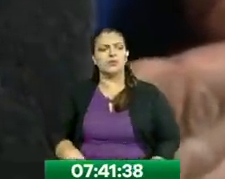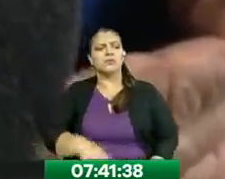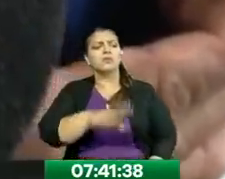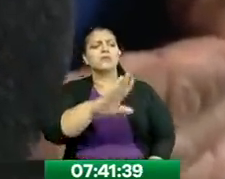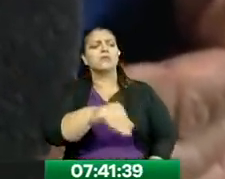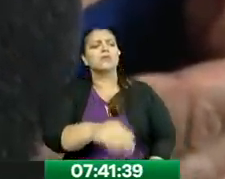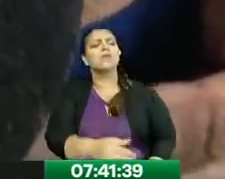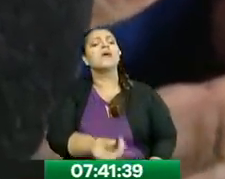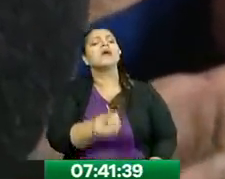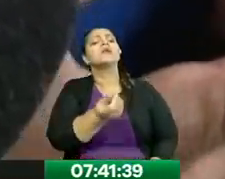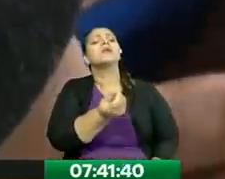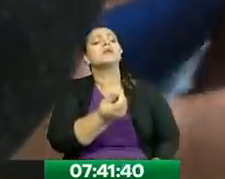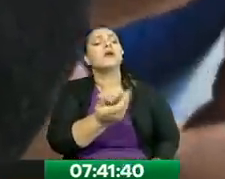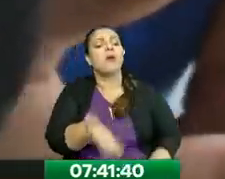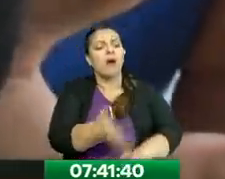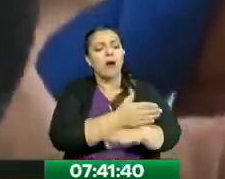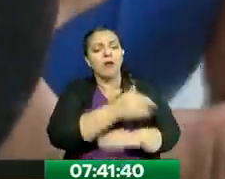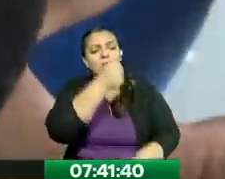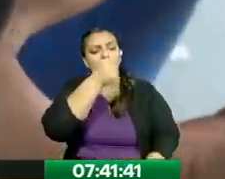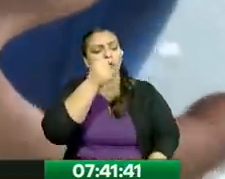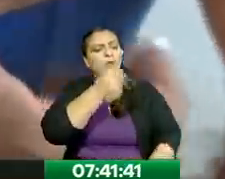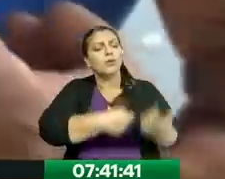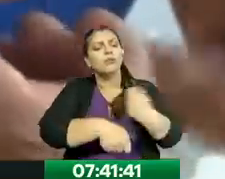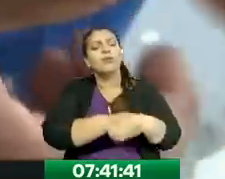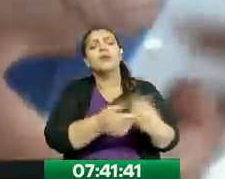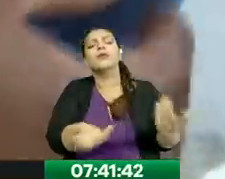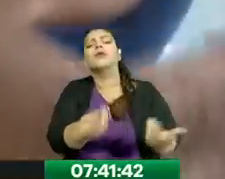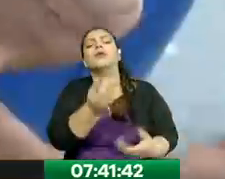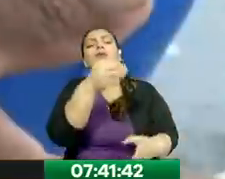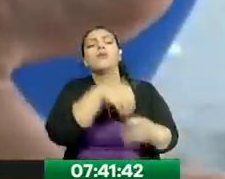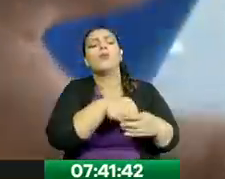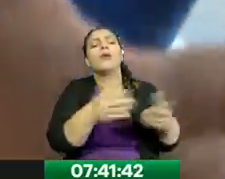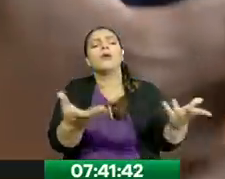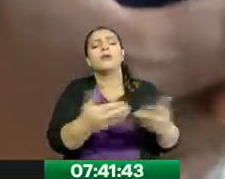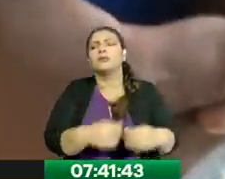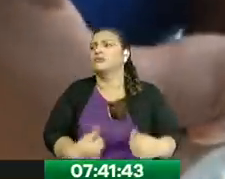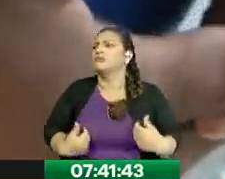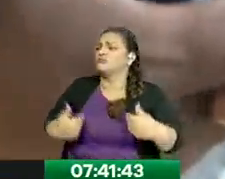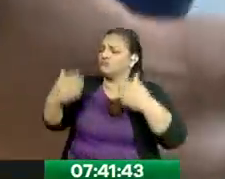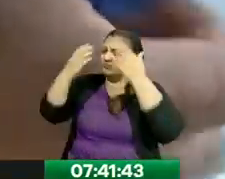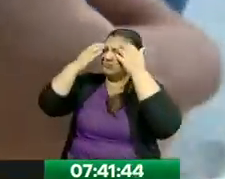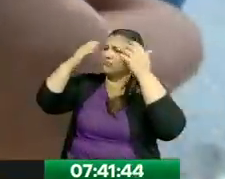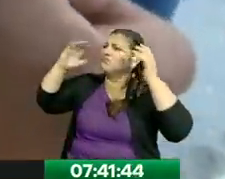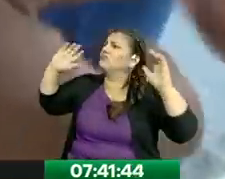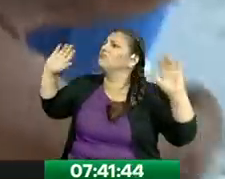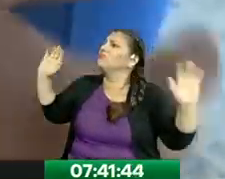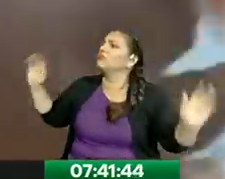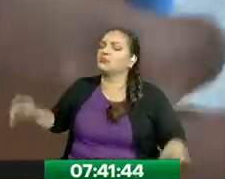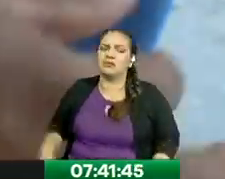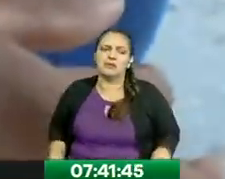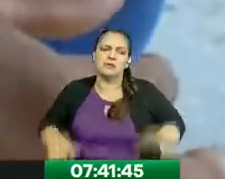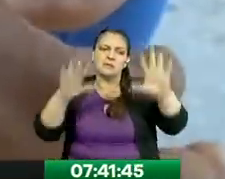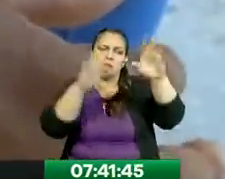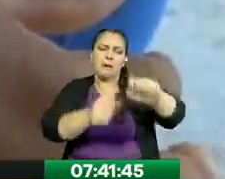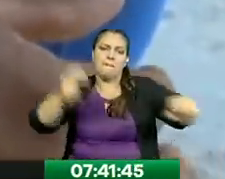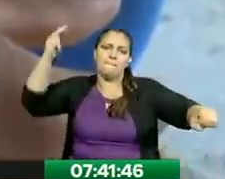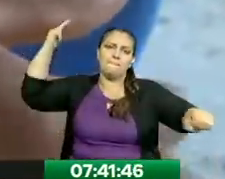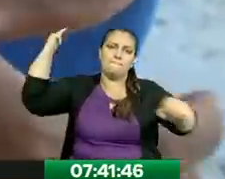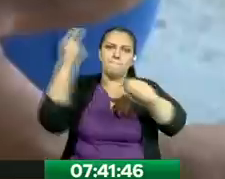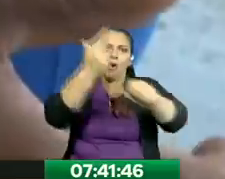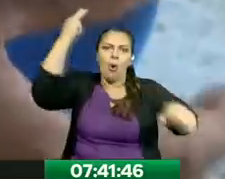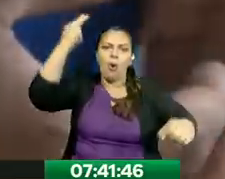porque quería amarrarlo a todo ello no me amarra yo mi familia me dieron con un revólver con un